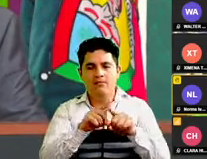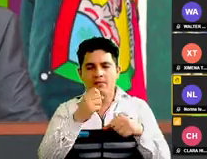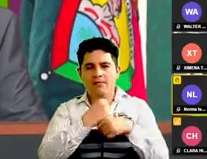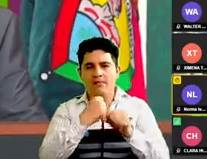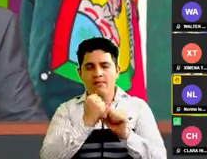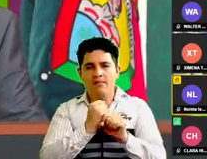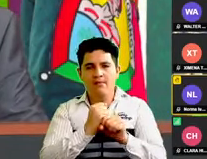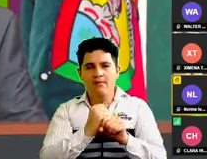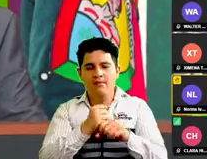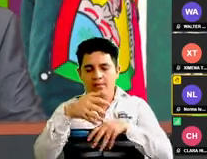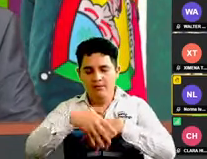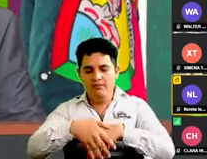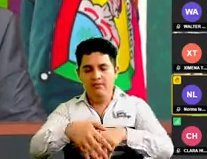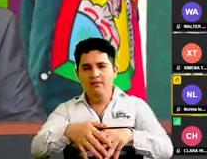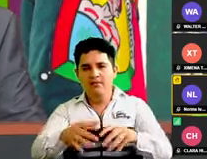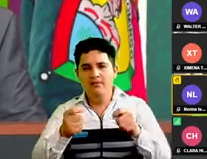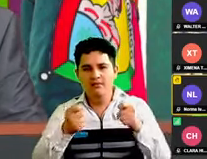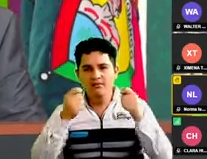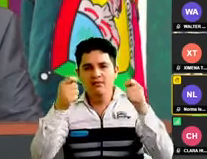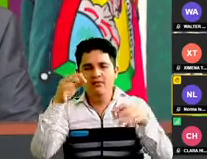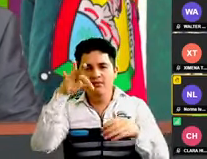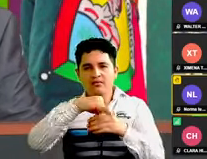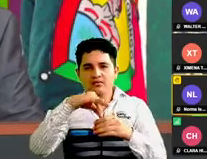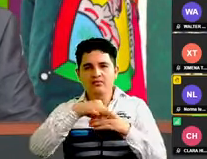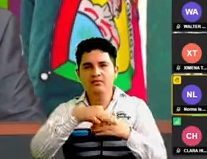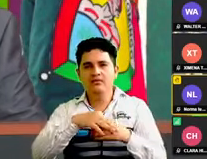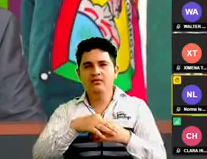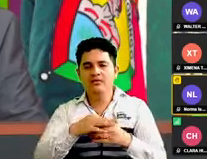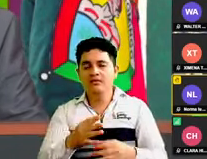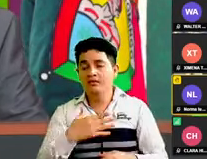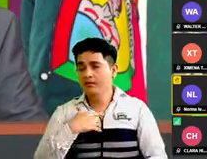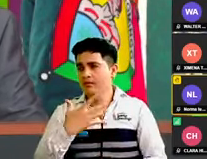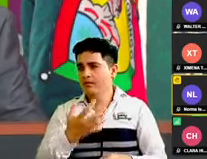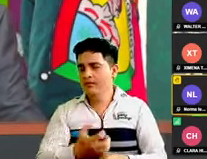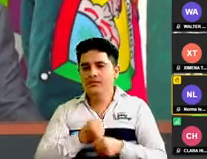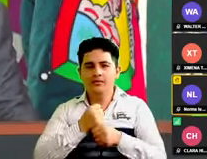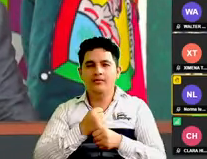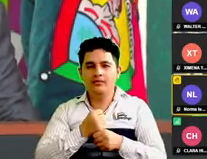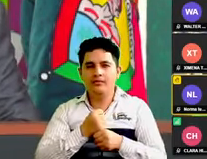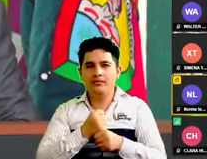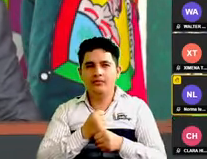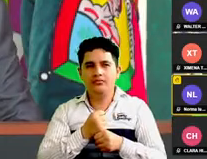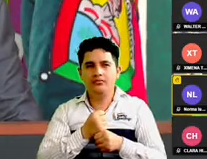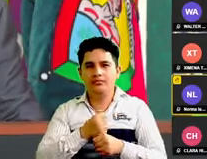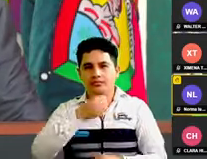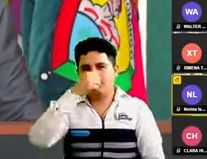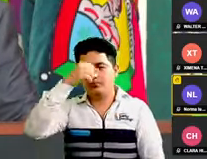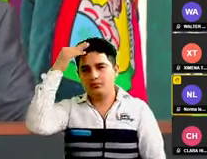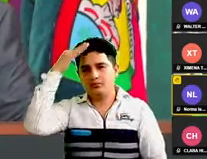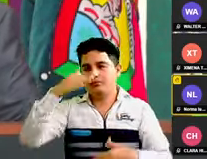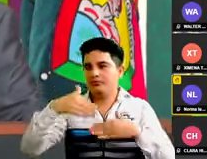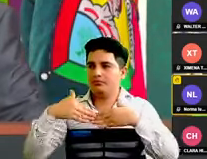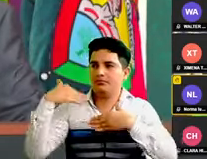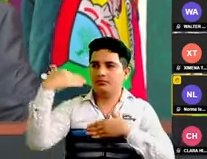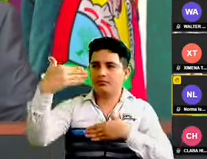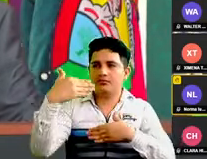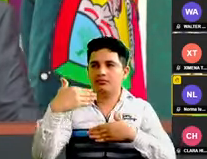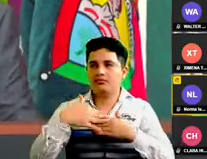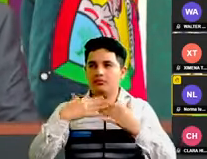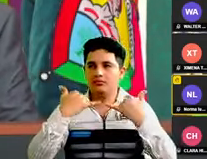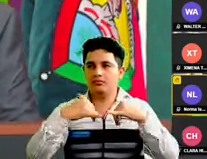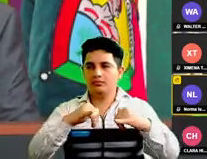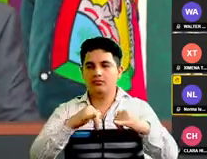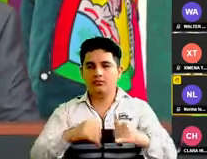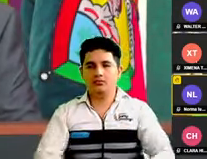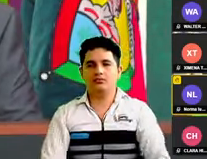campaña de una propuesta de recuperar la patria y recuperar Santo Domingo más allá de donde ya hemos avanzado